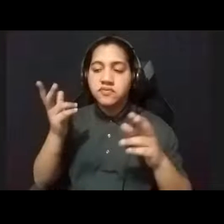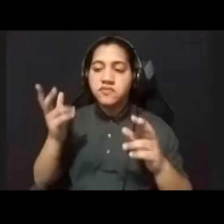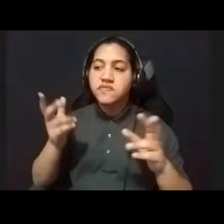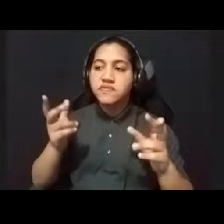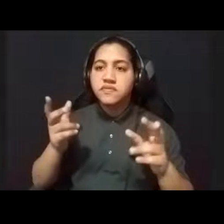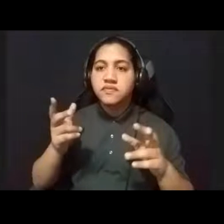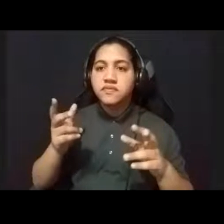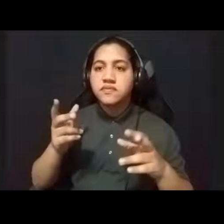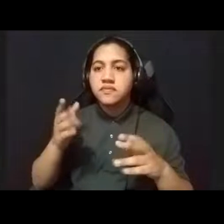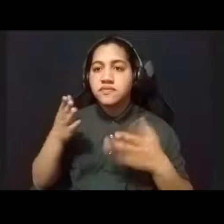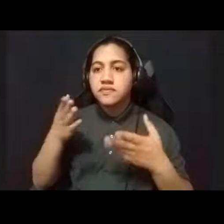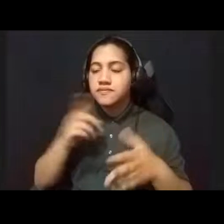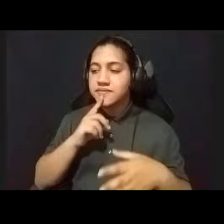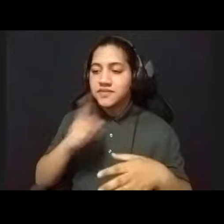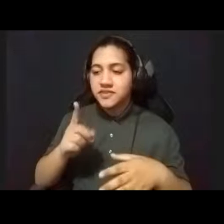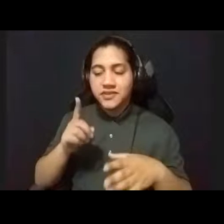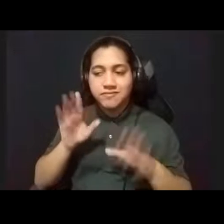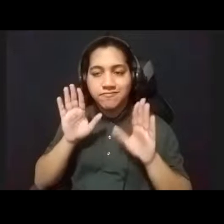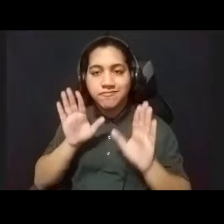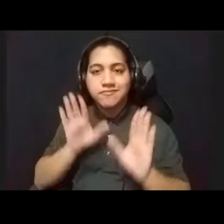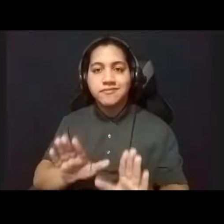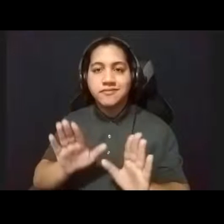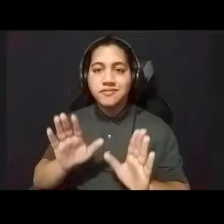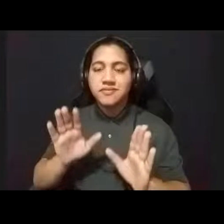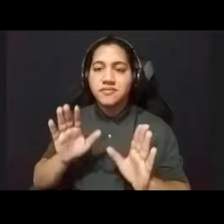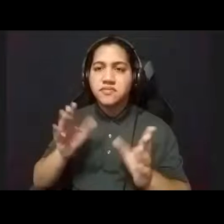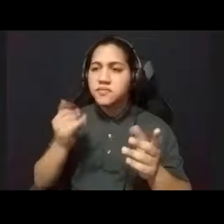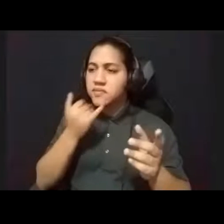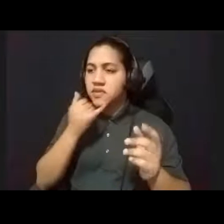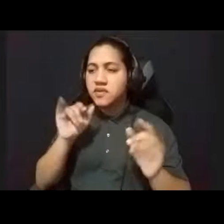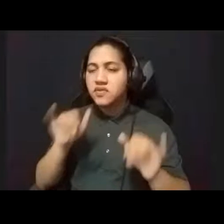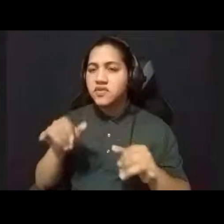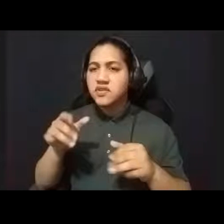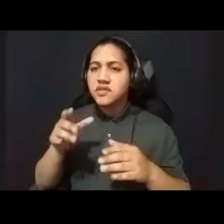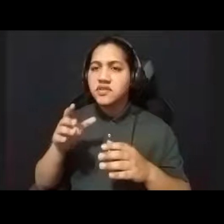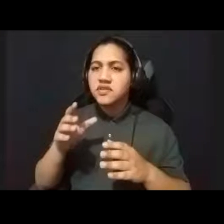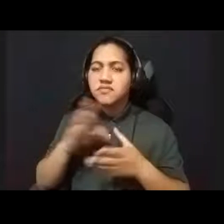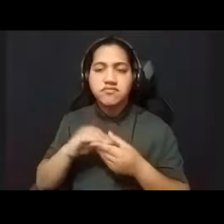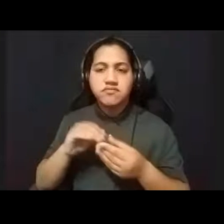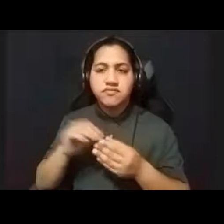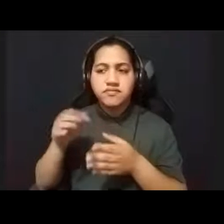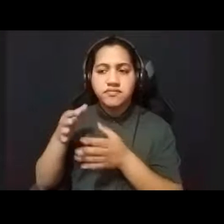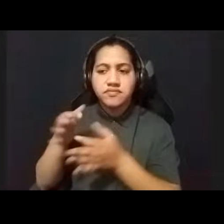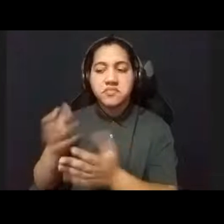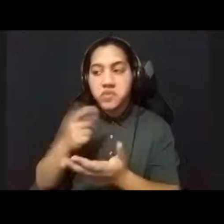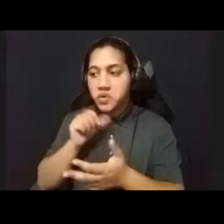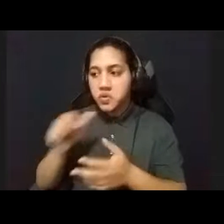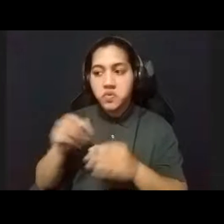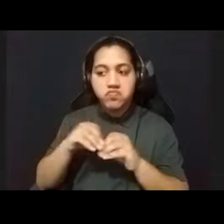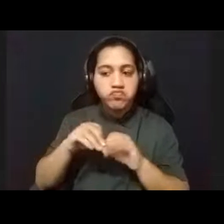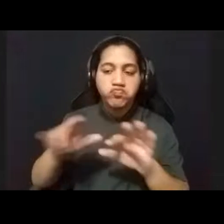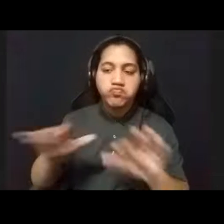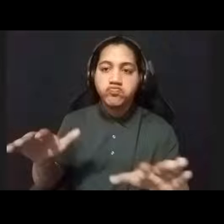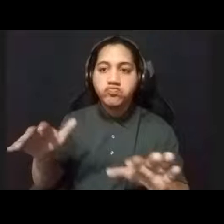una versión realmente fascinante. ¿Qué fue lo que pasó con esa versión? Porque esa versión no se contó más.